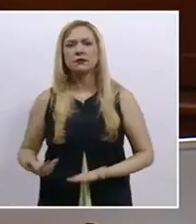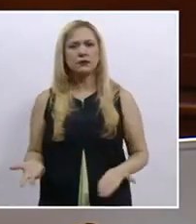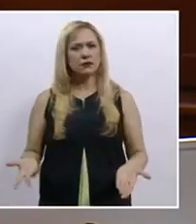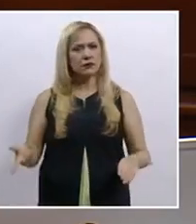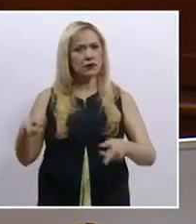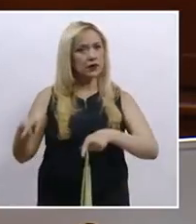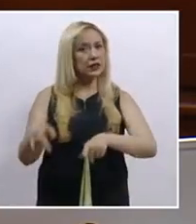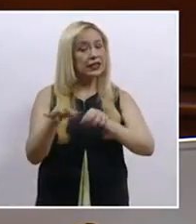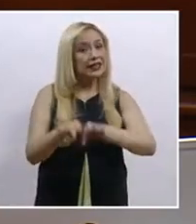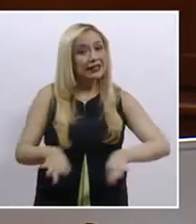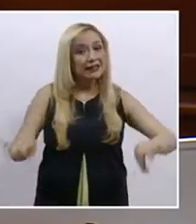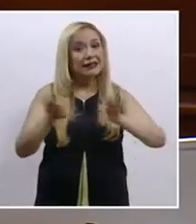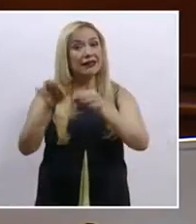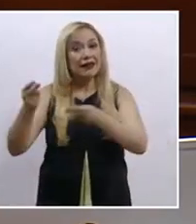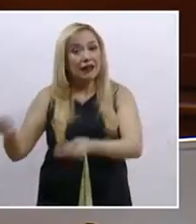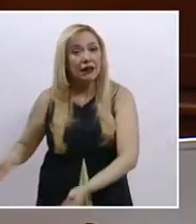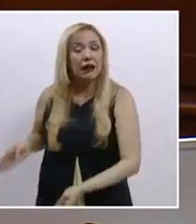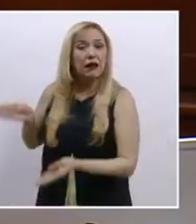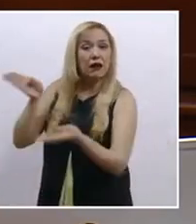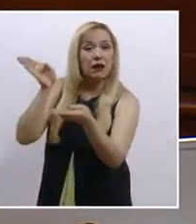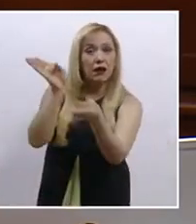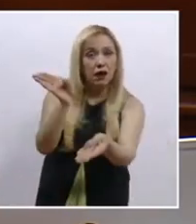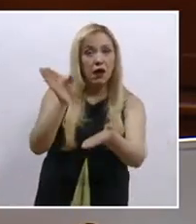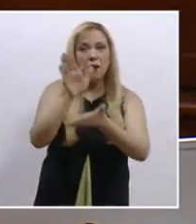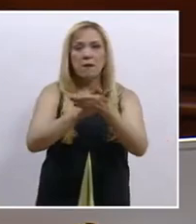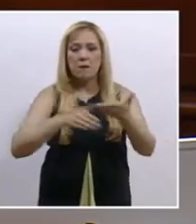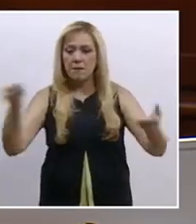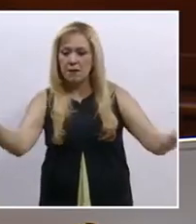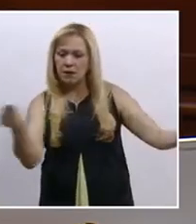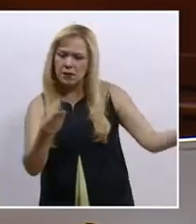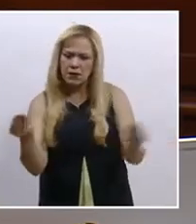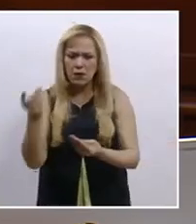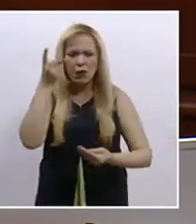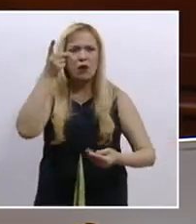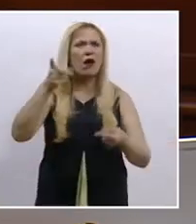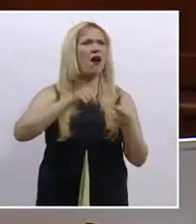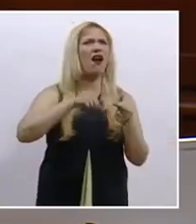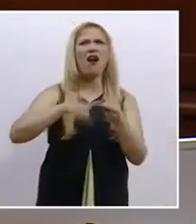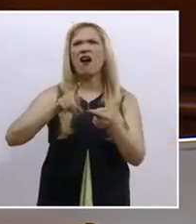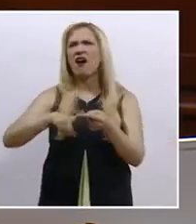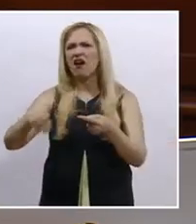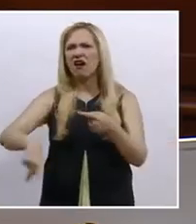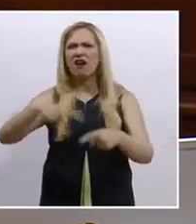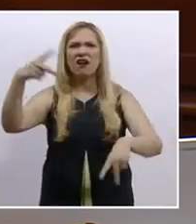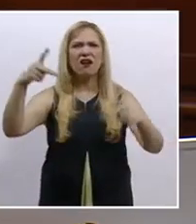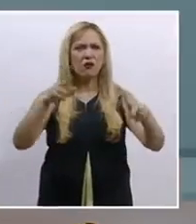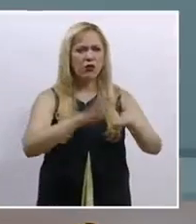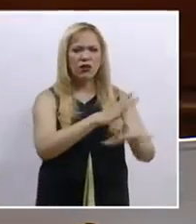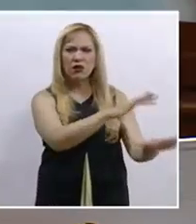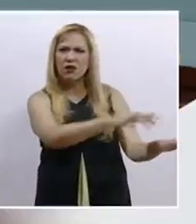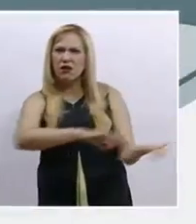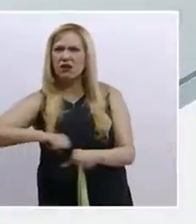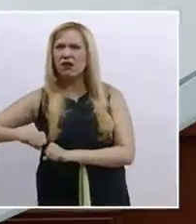diligencia importante de vinculación de documentos de propiedad y de objetos asegurados.